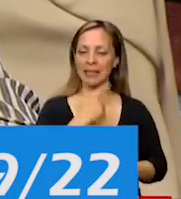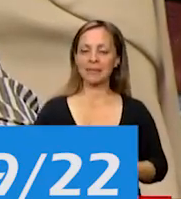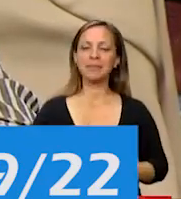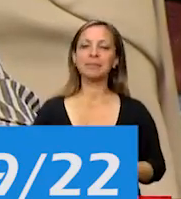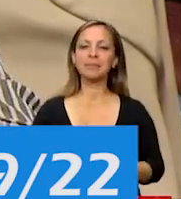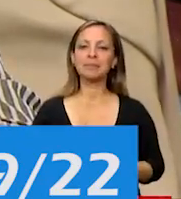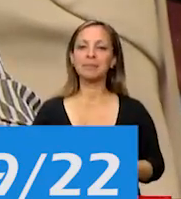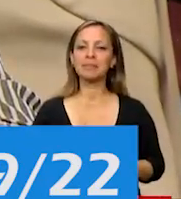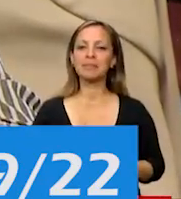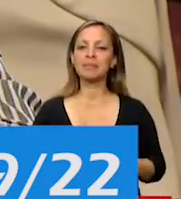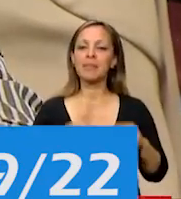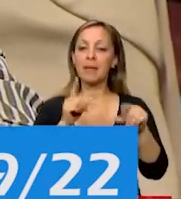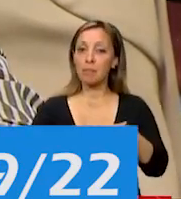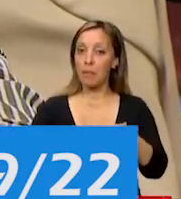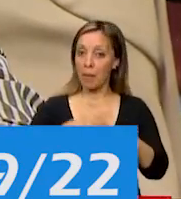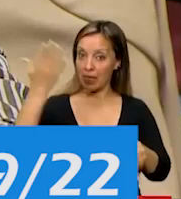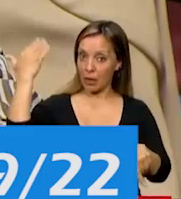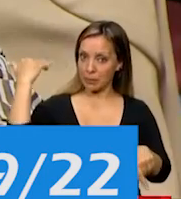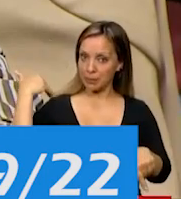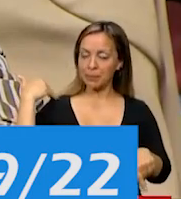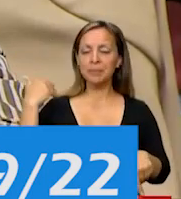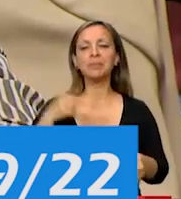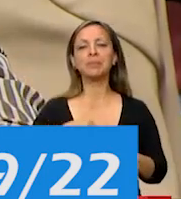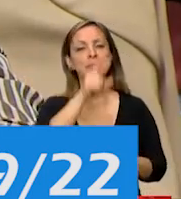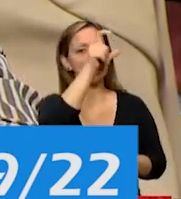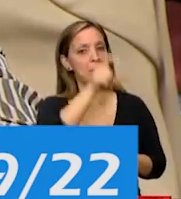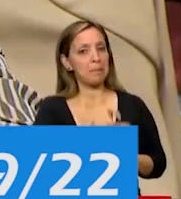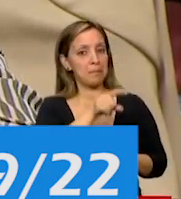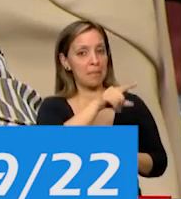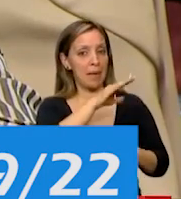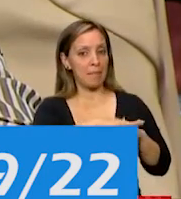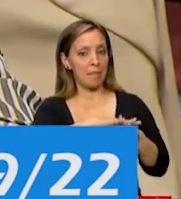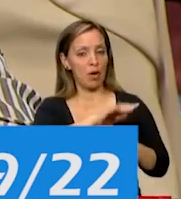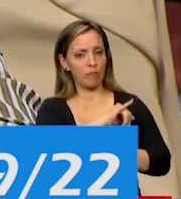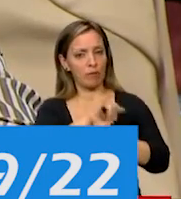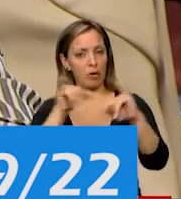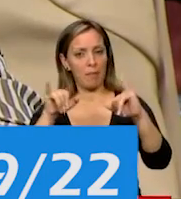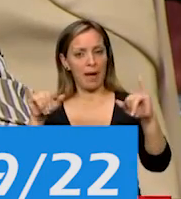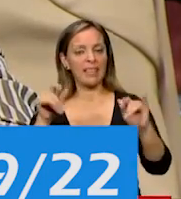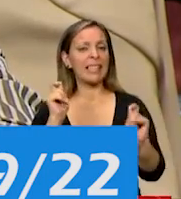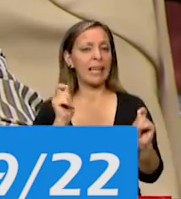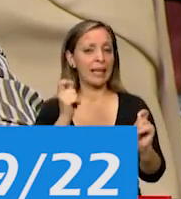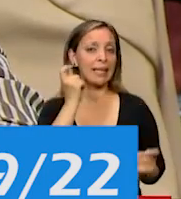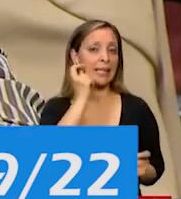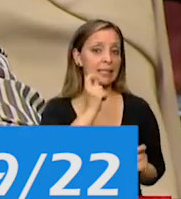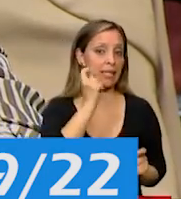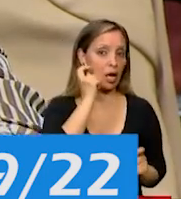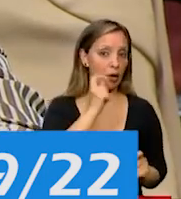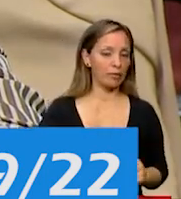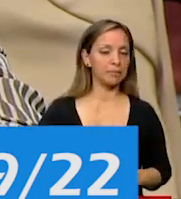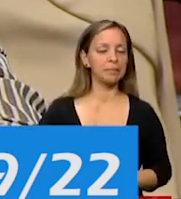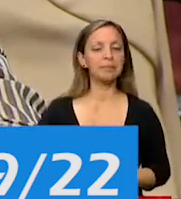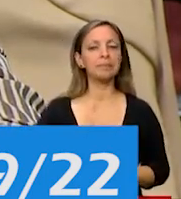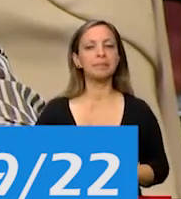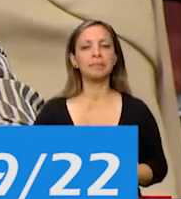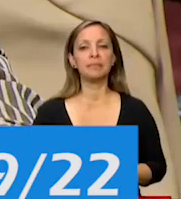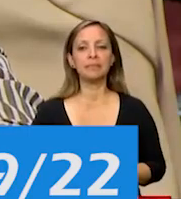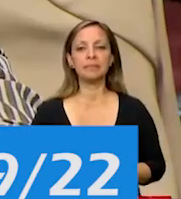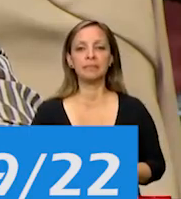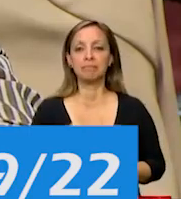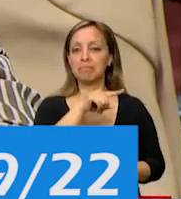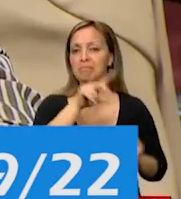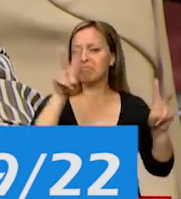Y en esa oportunidad, el miembro informante fue el actual gobernador Kicillof, que entre otras